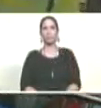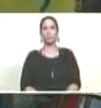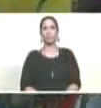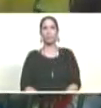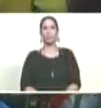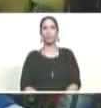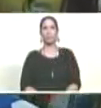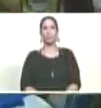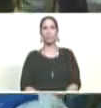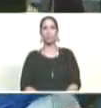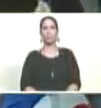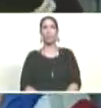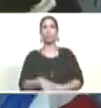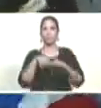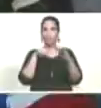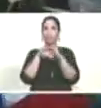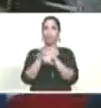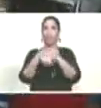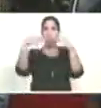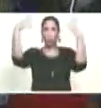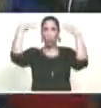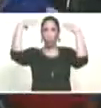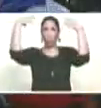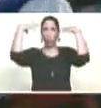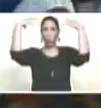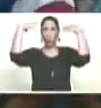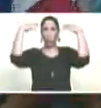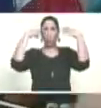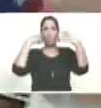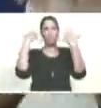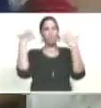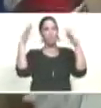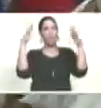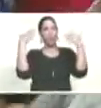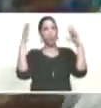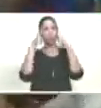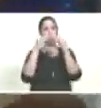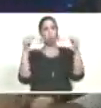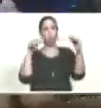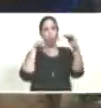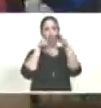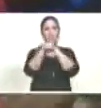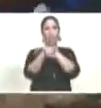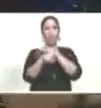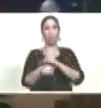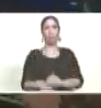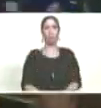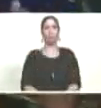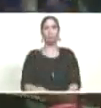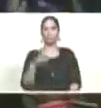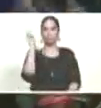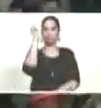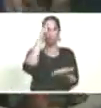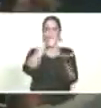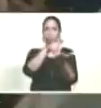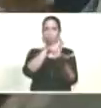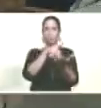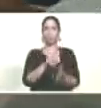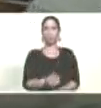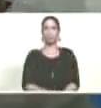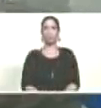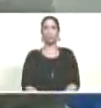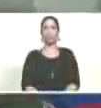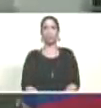Ah, ya entraron los que estaban mojándose en la calle. Vamos a darle un aplauso, ¿no? Están llegando, ¿sí?